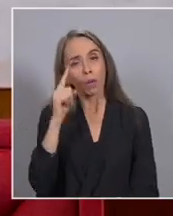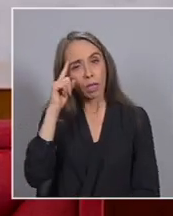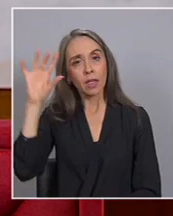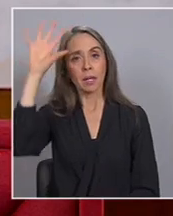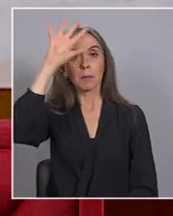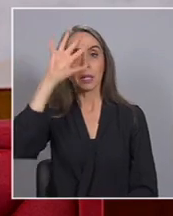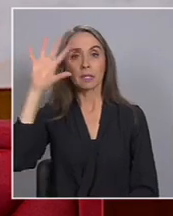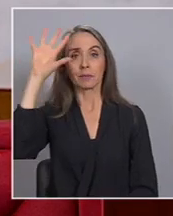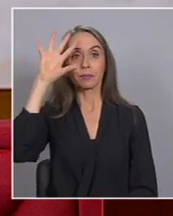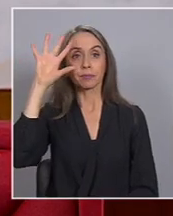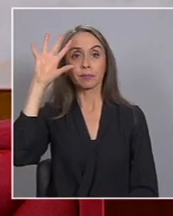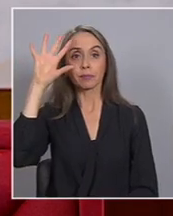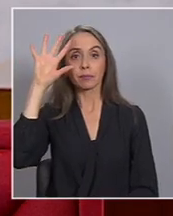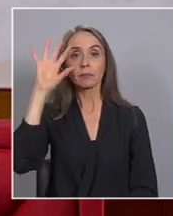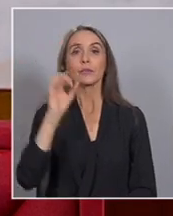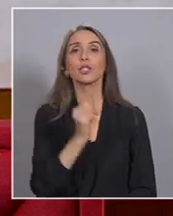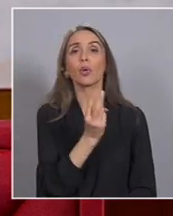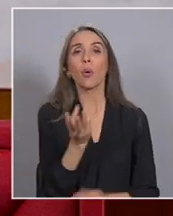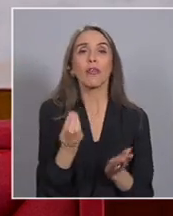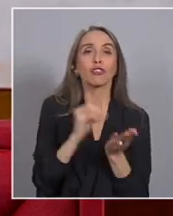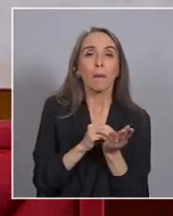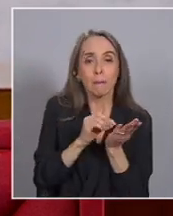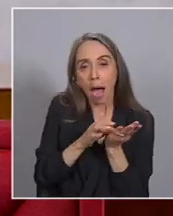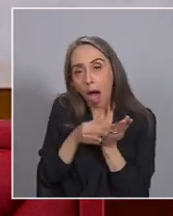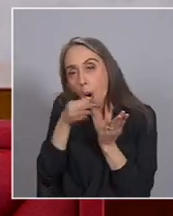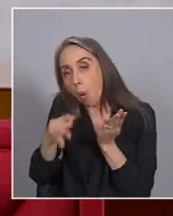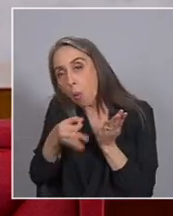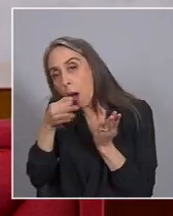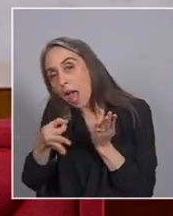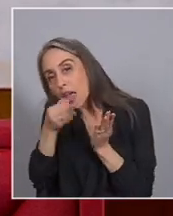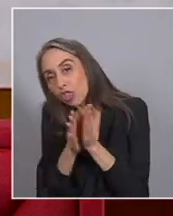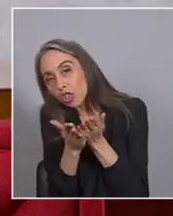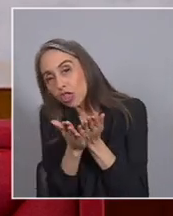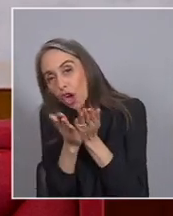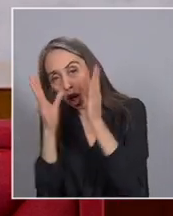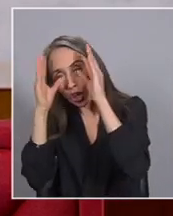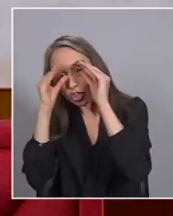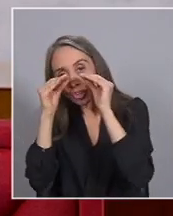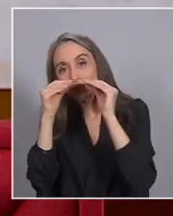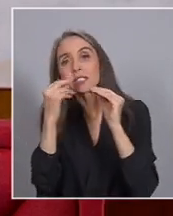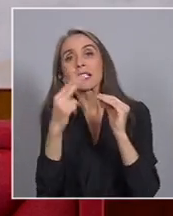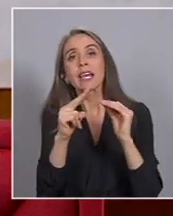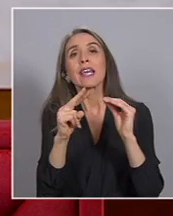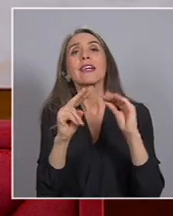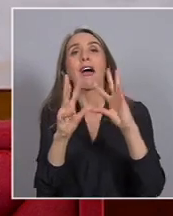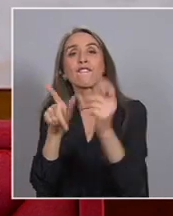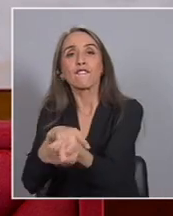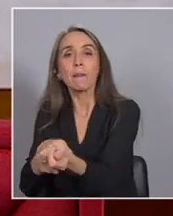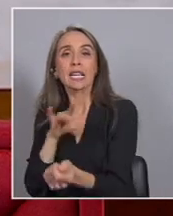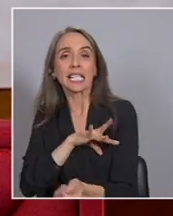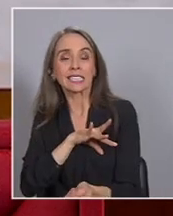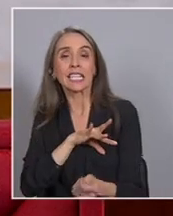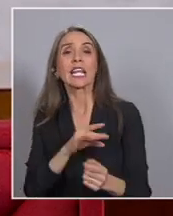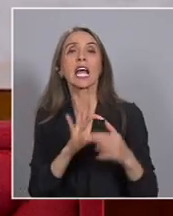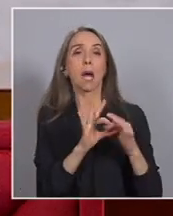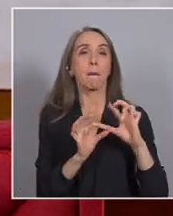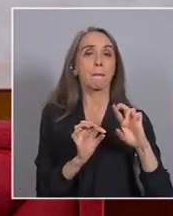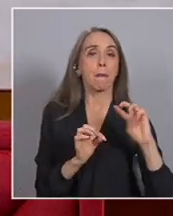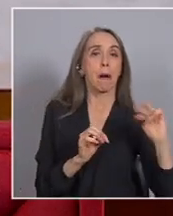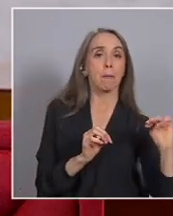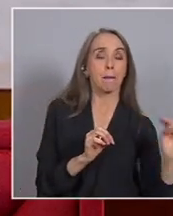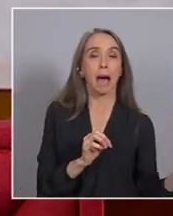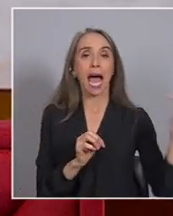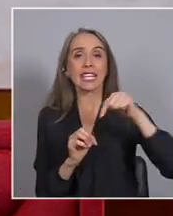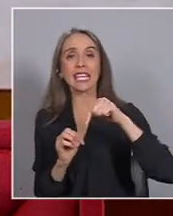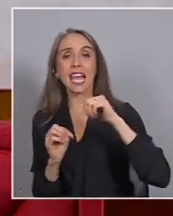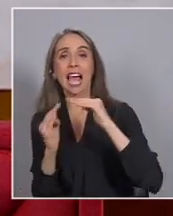Imagínense cuántos cuentos más se contarán en las noches, en los hogares de Chile, gracias a que padres y madres podrán llegar